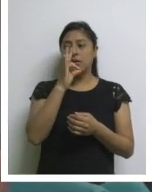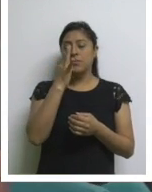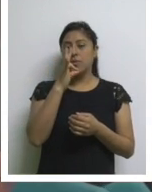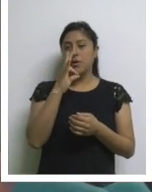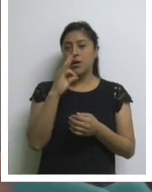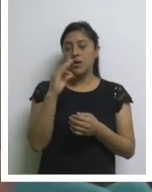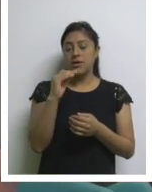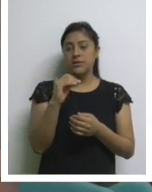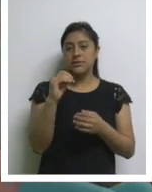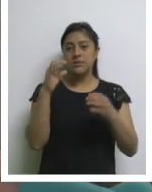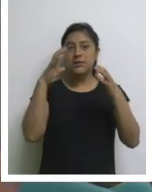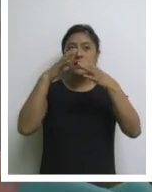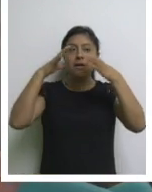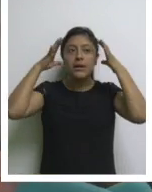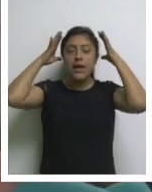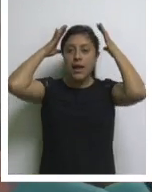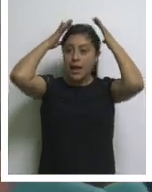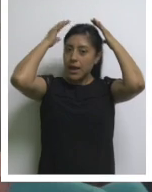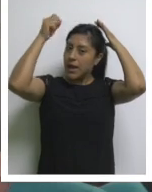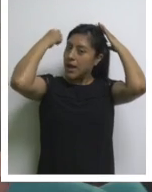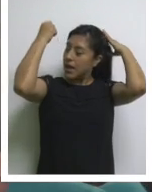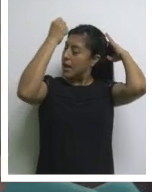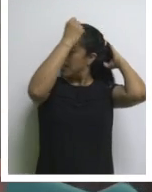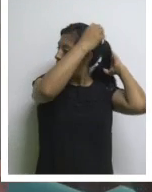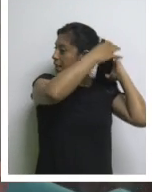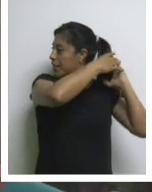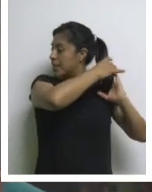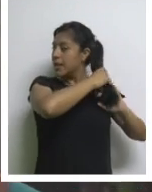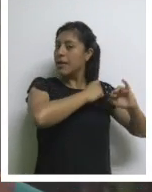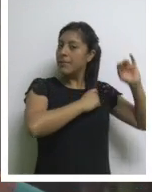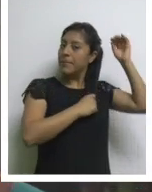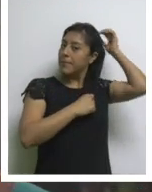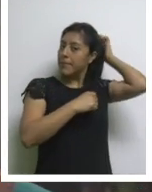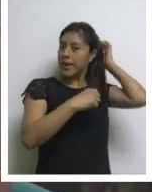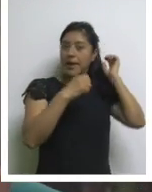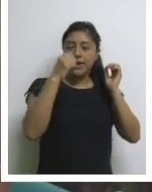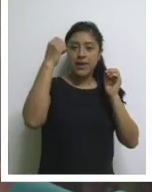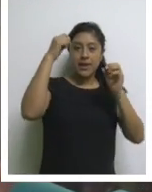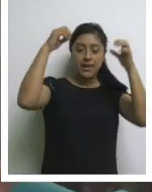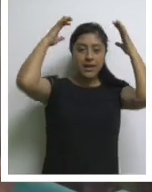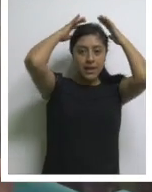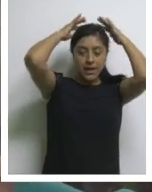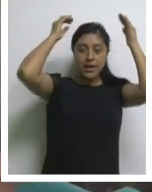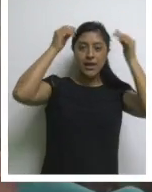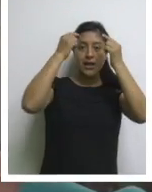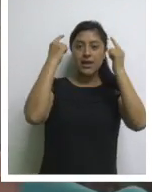Entonces es bastante importante, más que todo con las damas, de que se recojan su cabello.